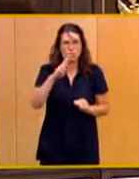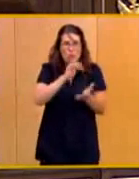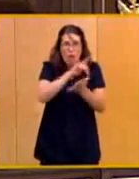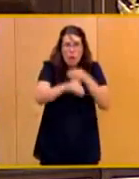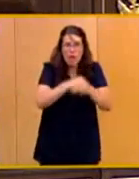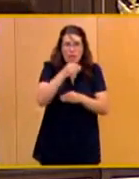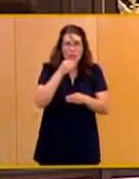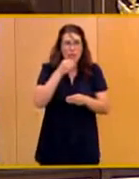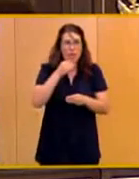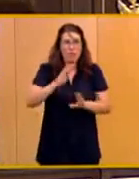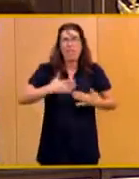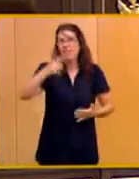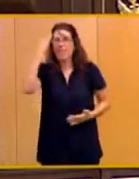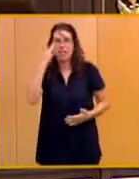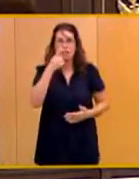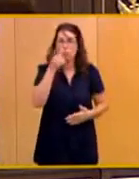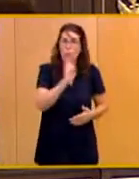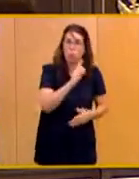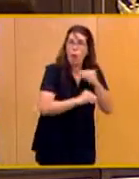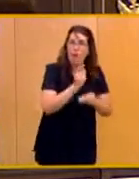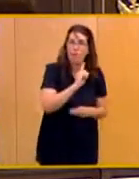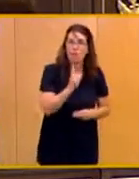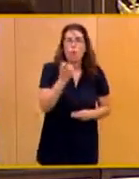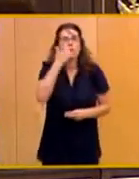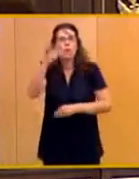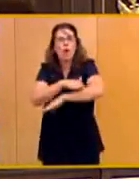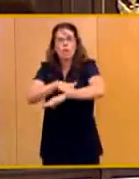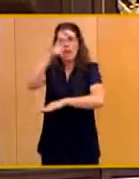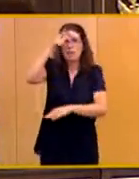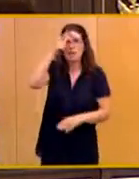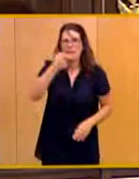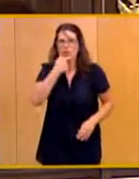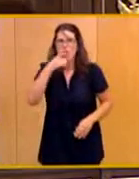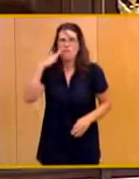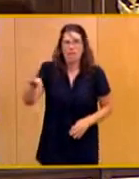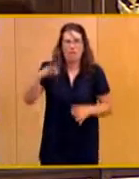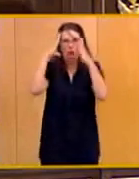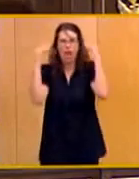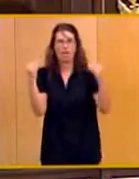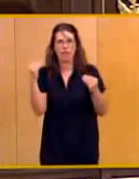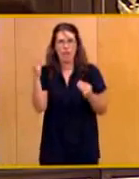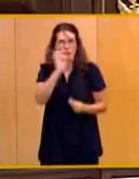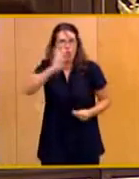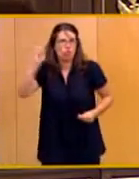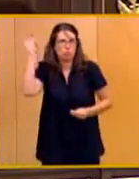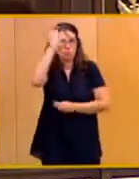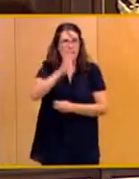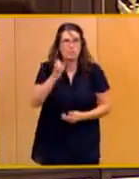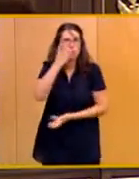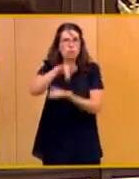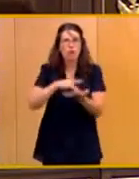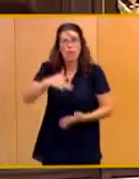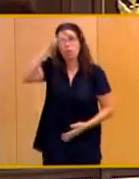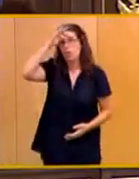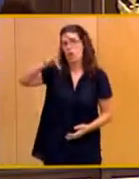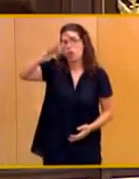improvisó. Improvisaban los gobiernos de Alemania, del Reino Unido, de Francia y de Holanda y otros países cuando cada domingo, antes